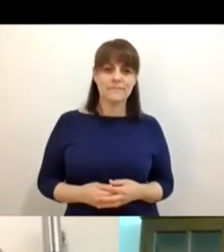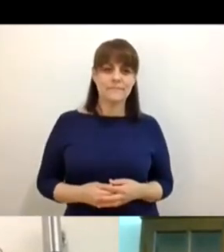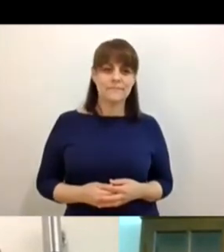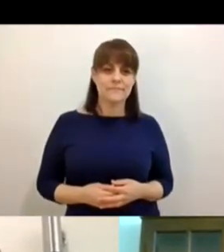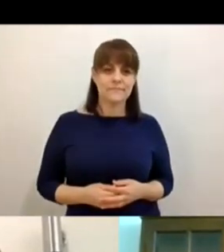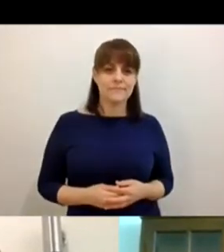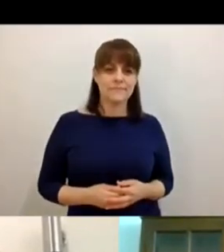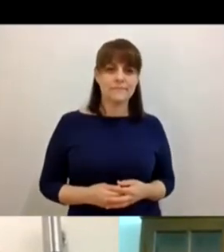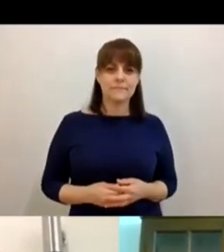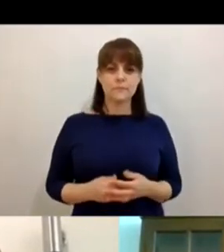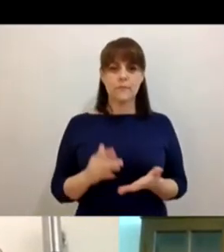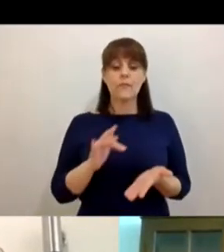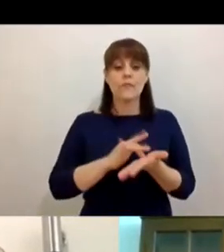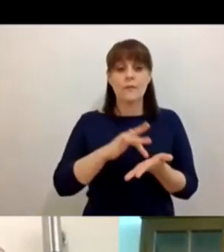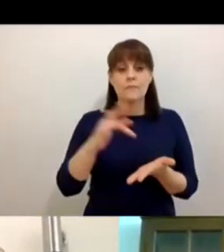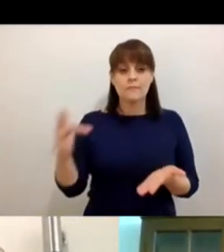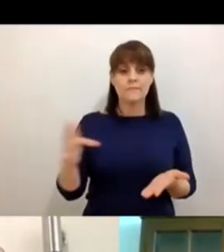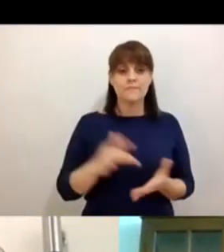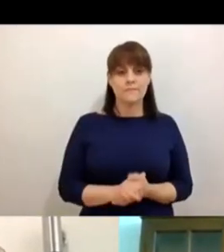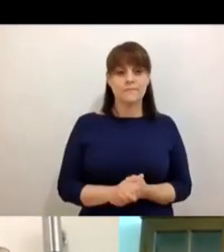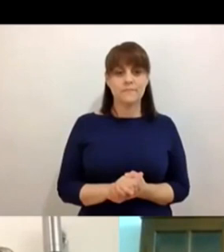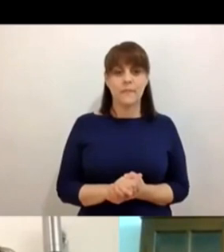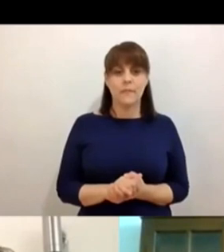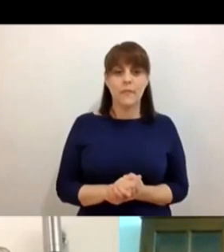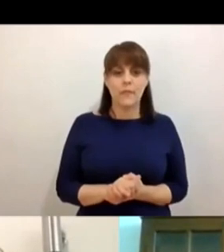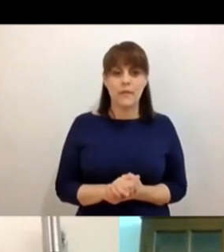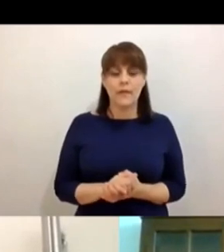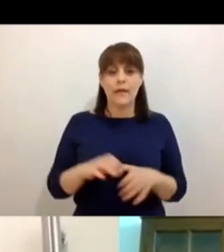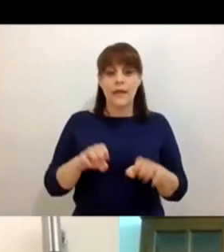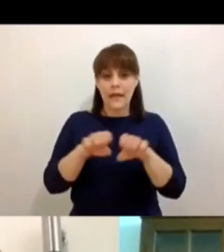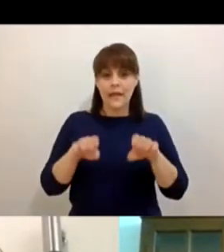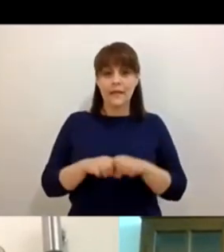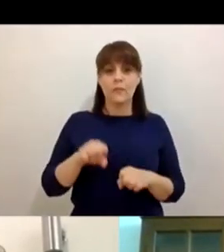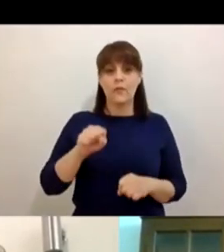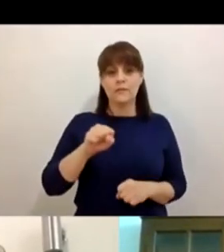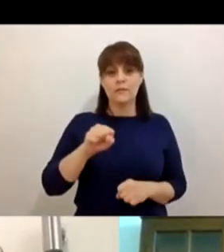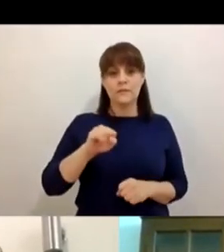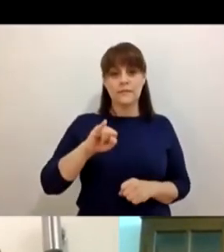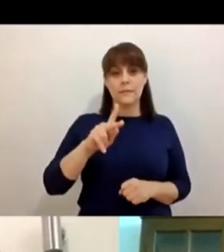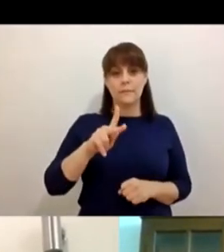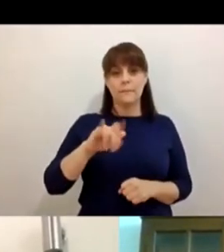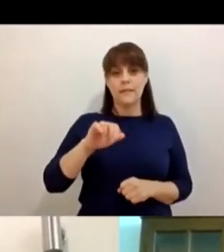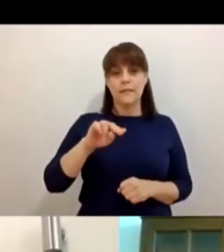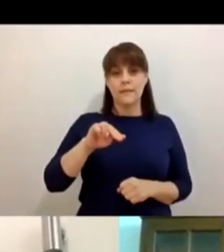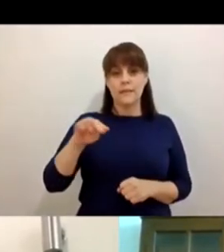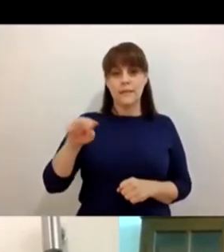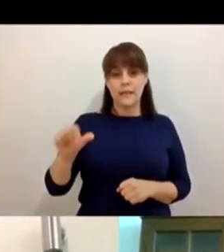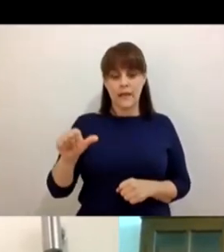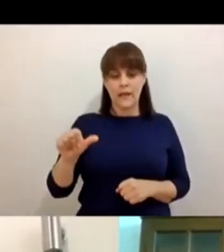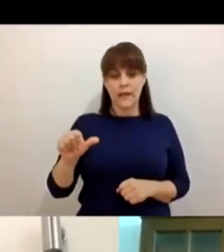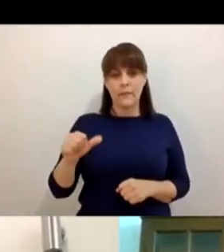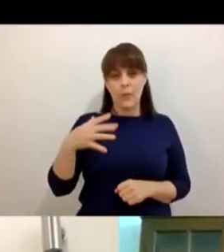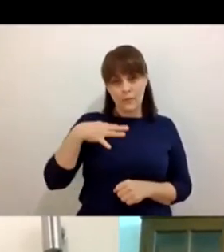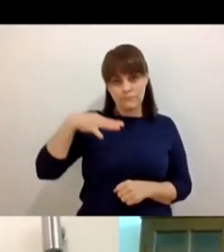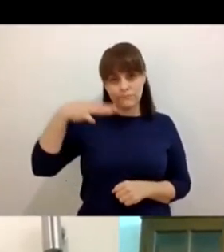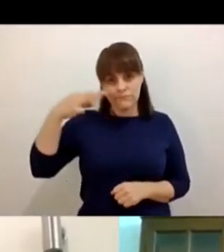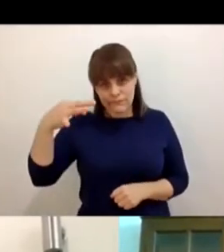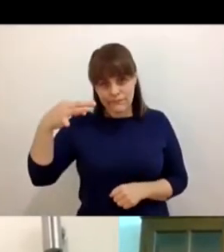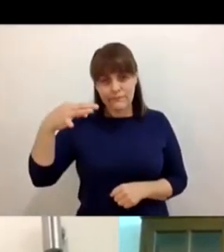Muchas gracias, gracias al equipo de Supina por considerarme, por considerar a Reinserta dentro